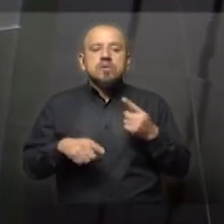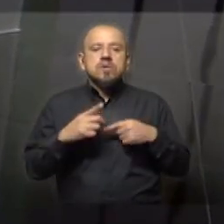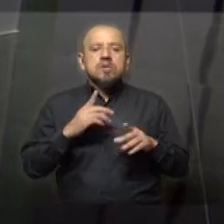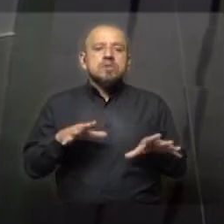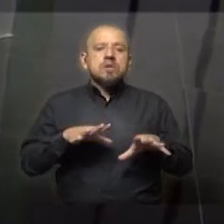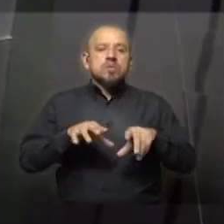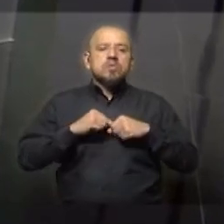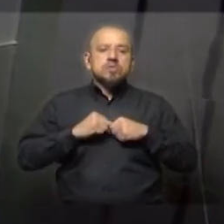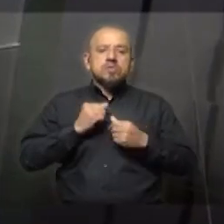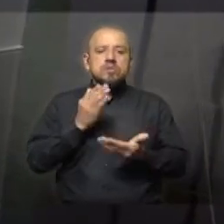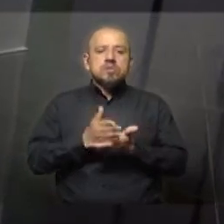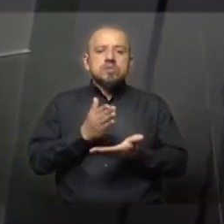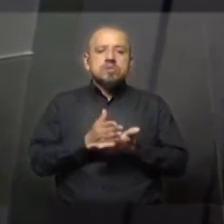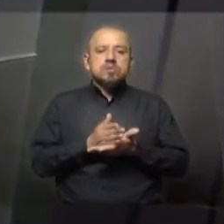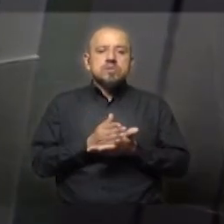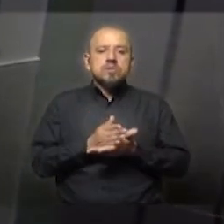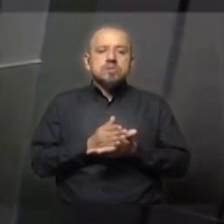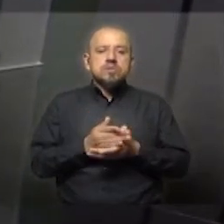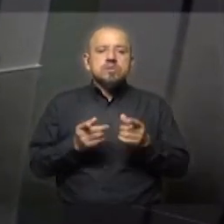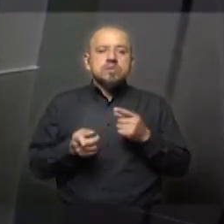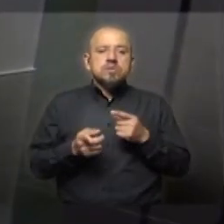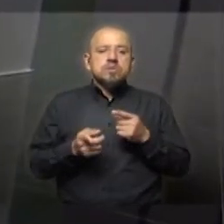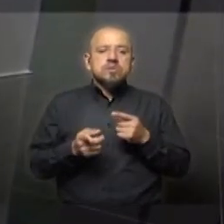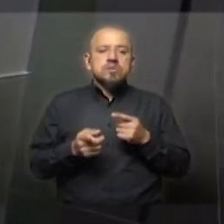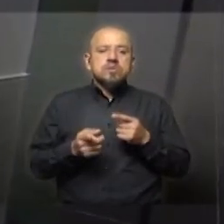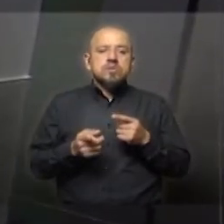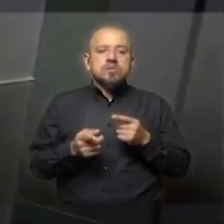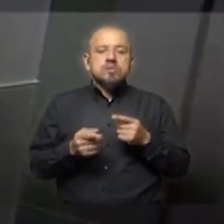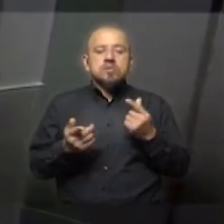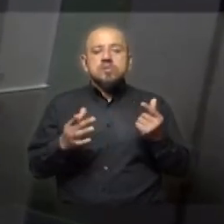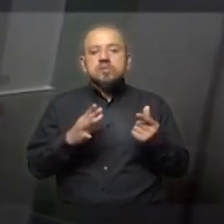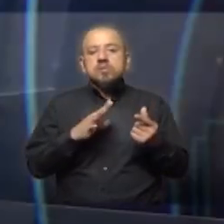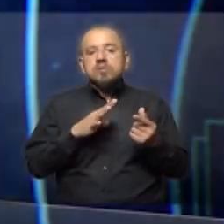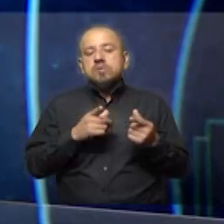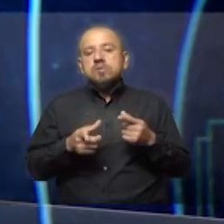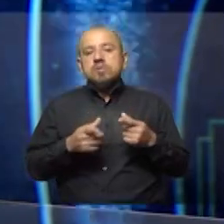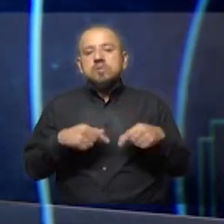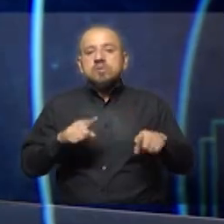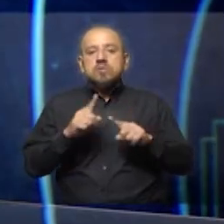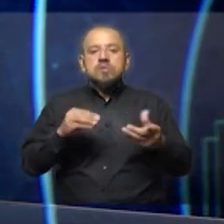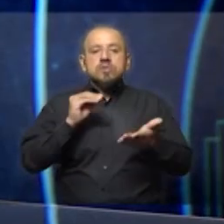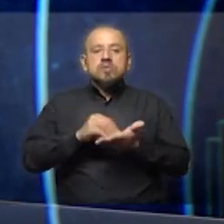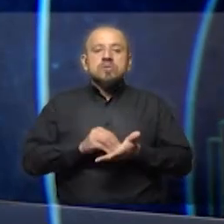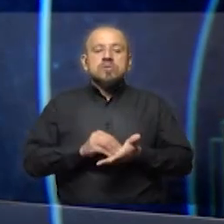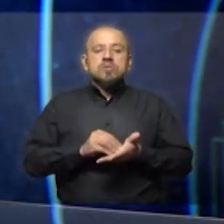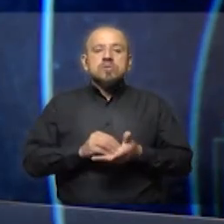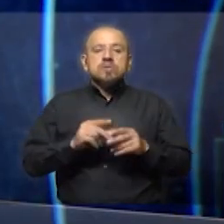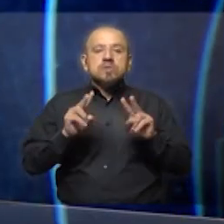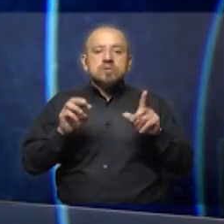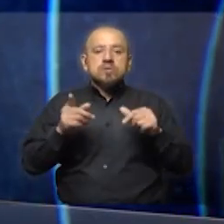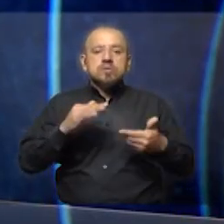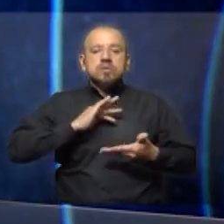neutralidad del derecho del cual el derecho uruguayo además ha hecho gala no de no aplicar la perspectiva de género